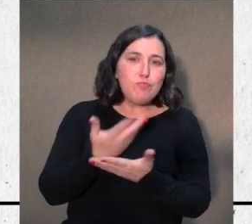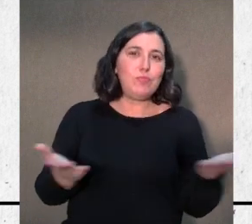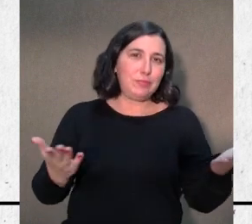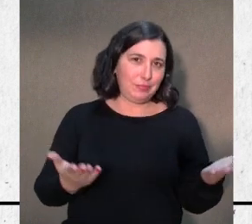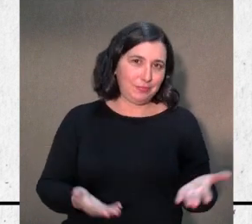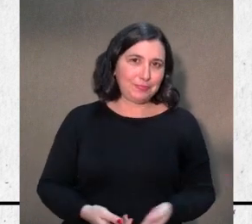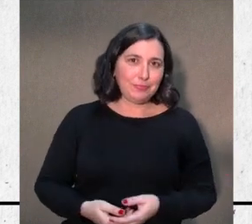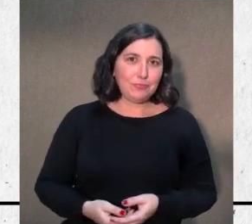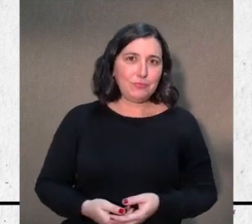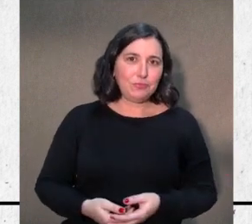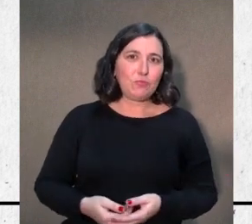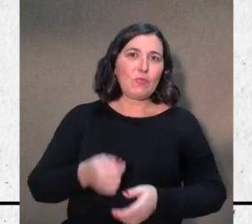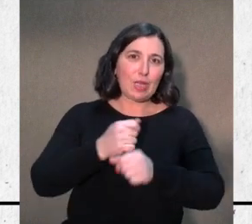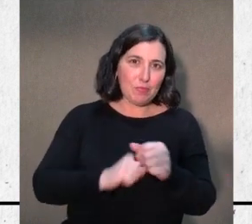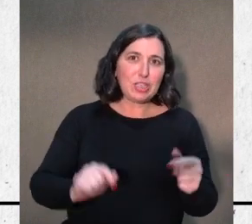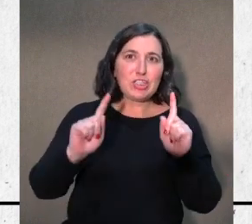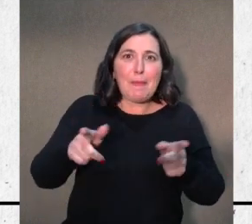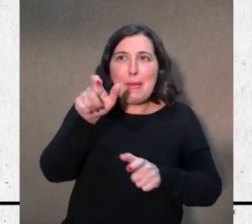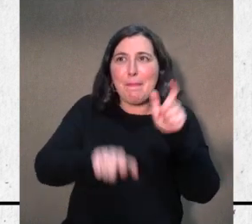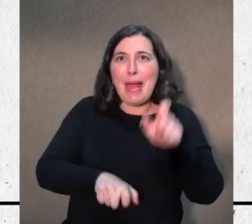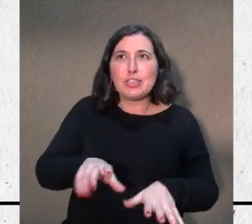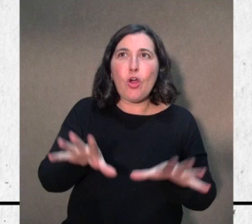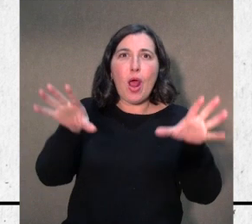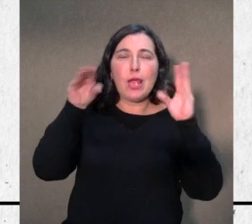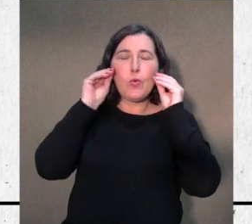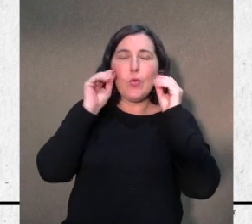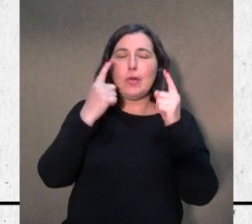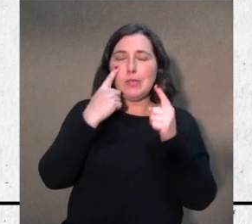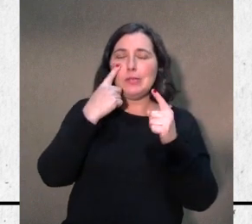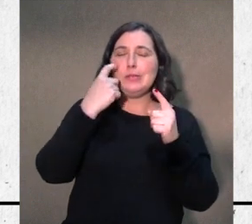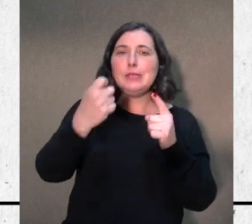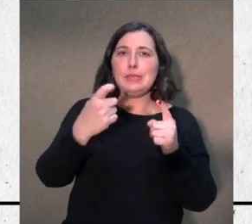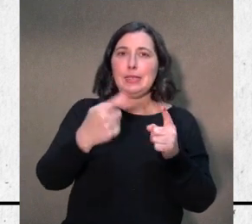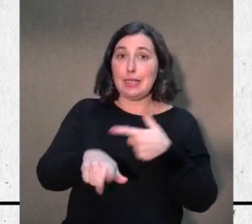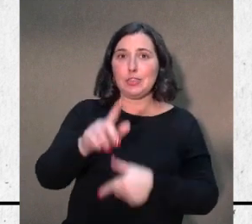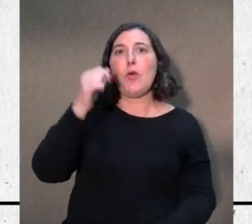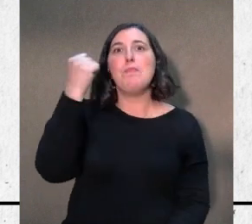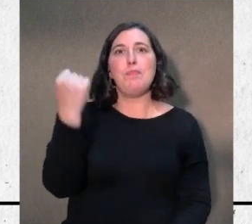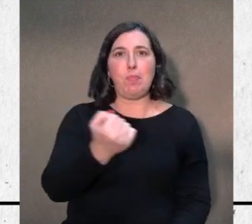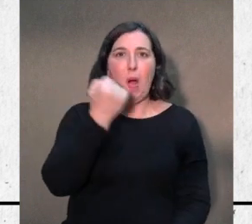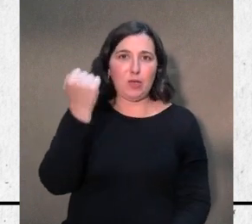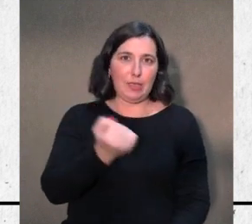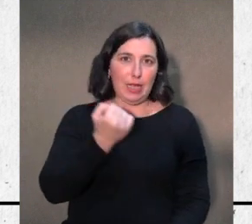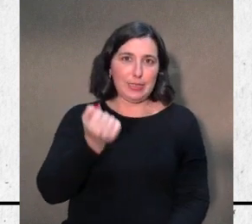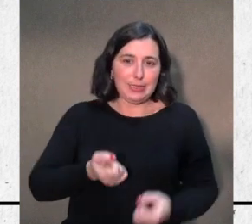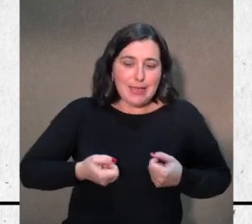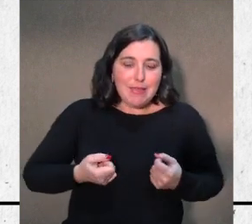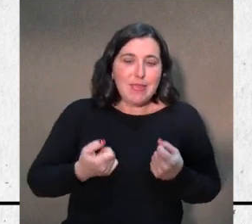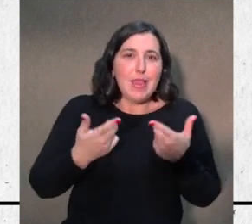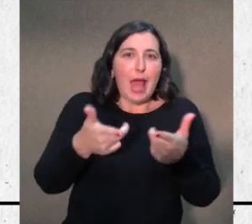es lo más importante, lo que uno le da al destinatario final, que es nuestro público. Exacto.